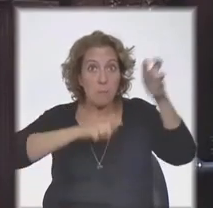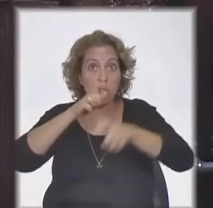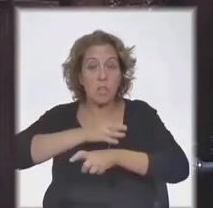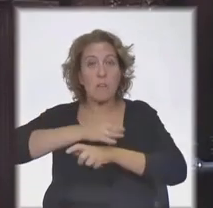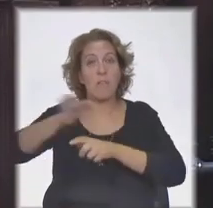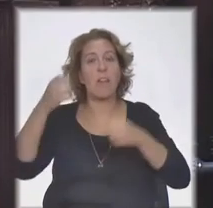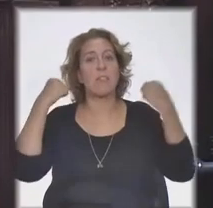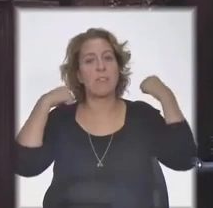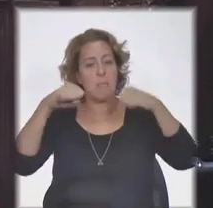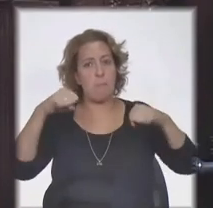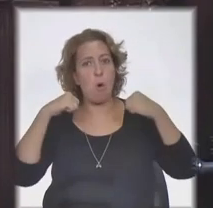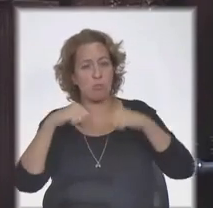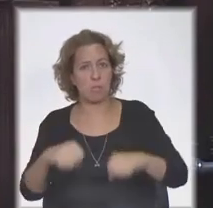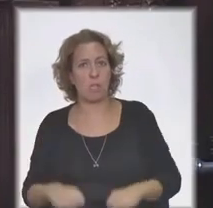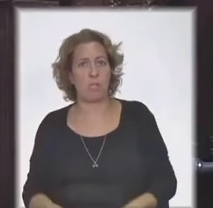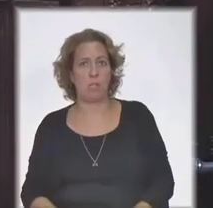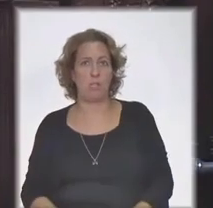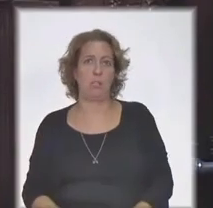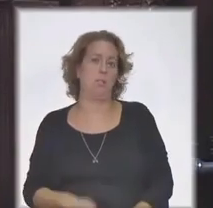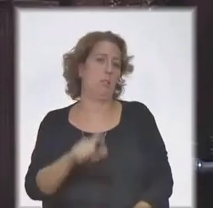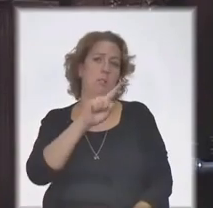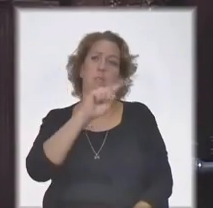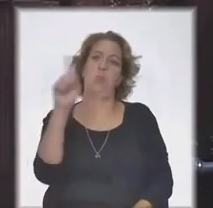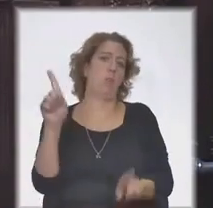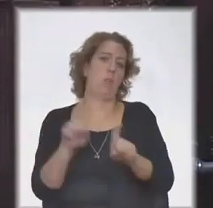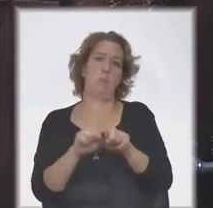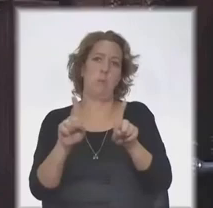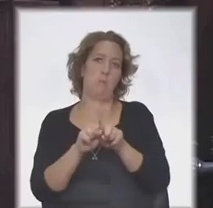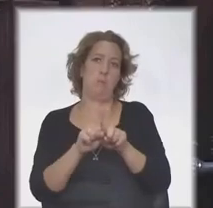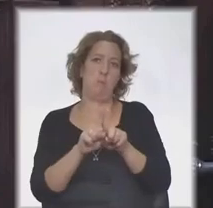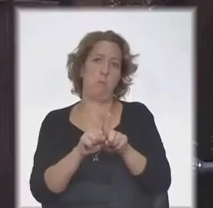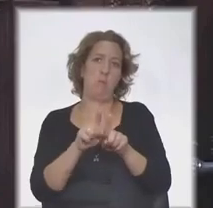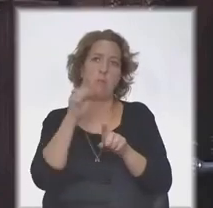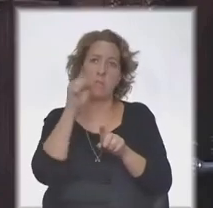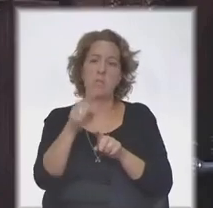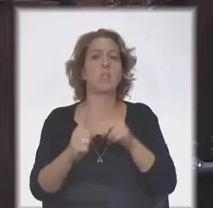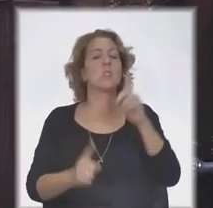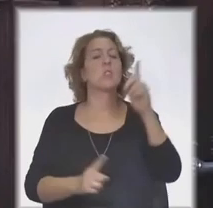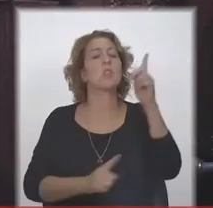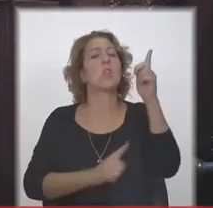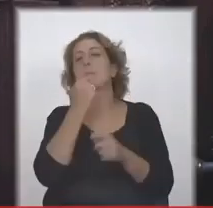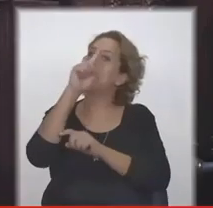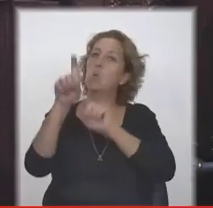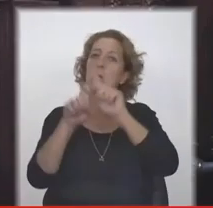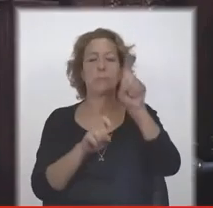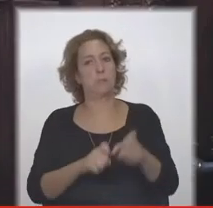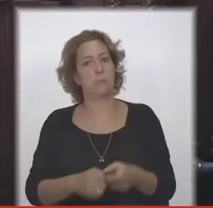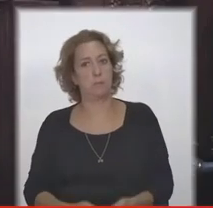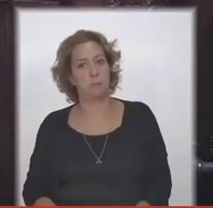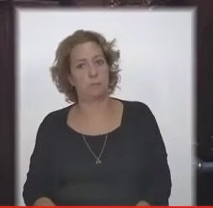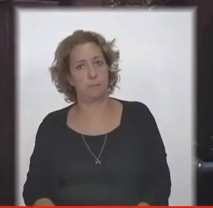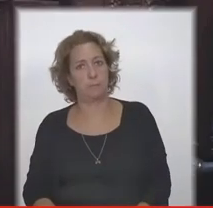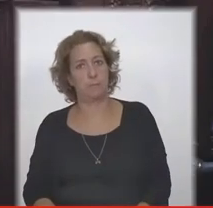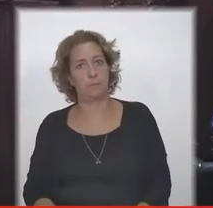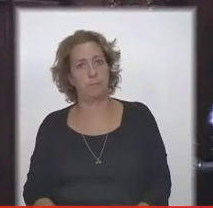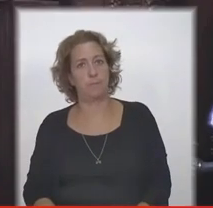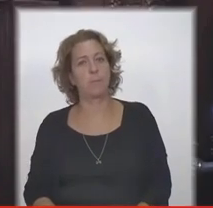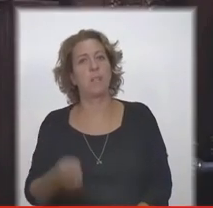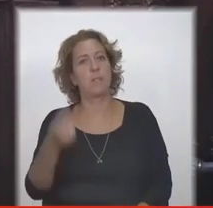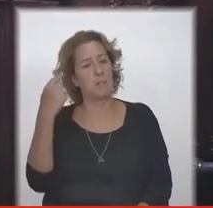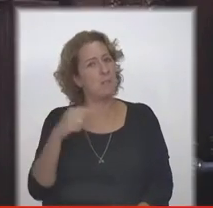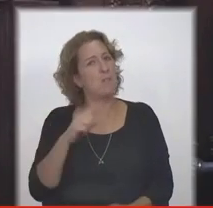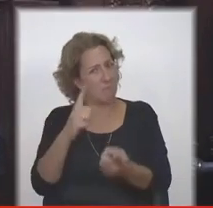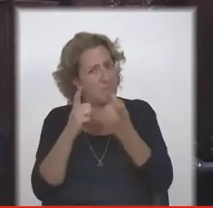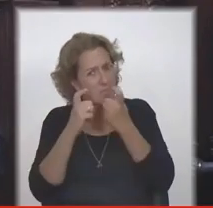deporte. No es lo mismo, señora Presidenta. Y esas son algunas de las interrogantes que nos dejan. Pero